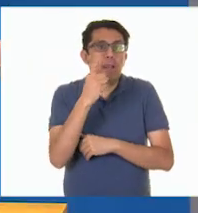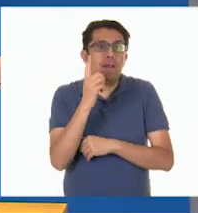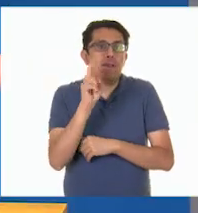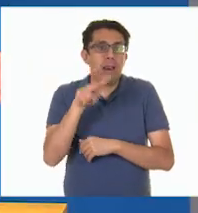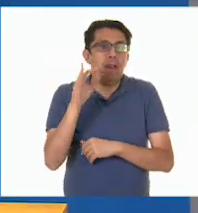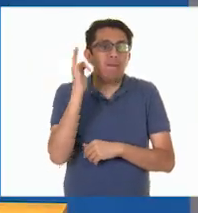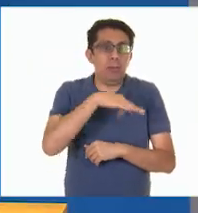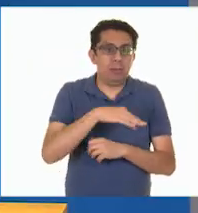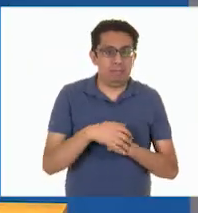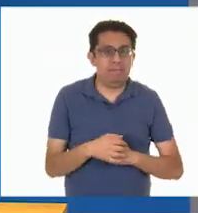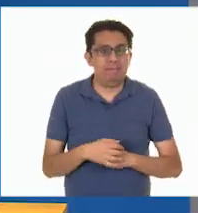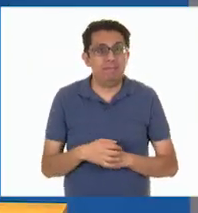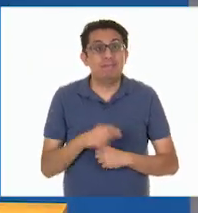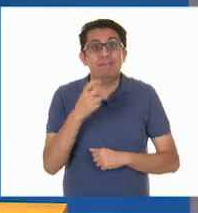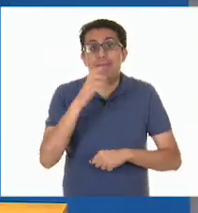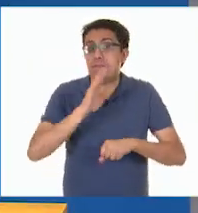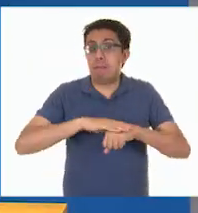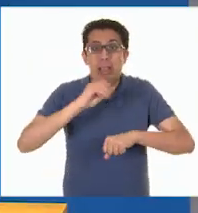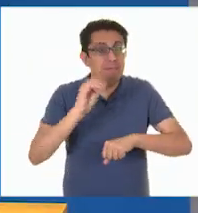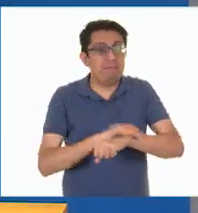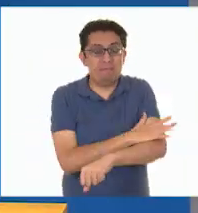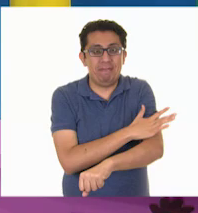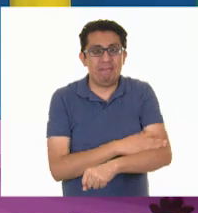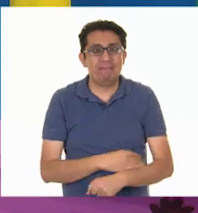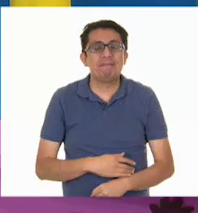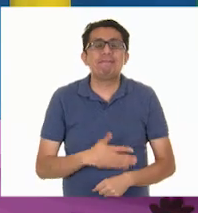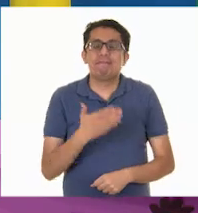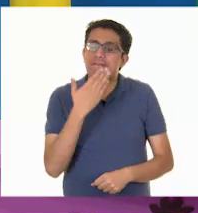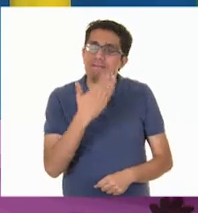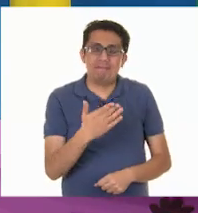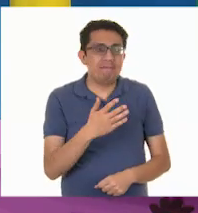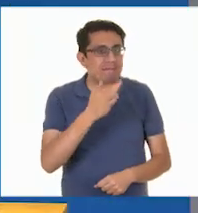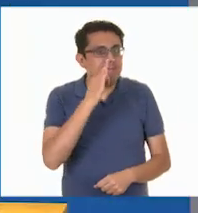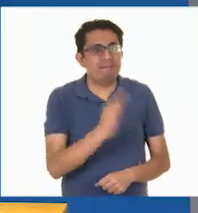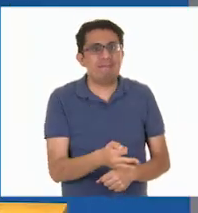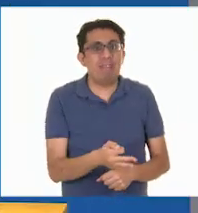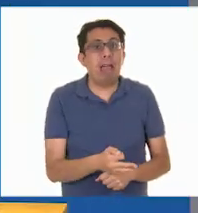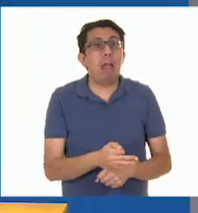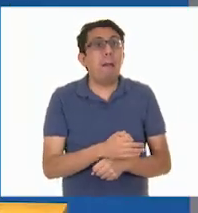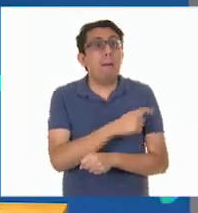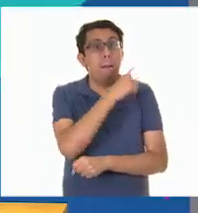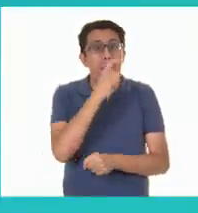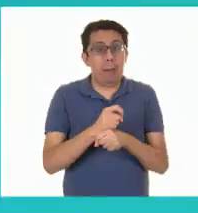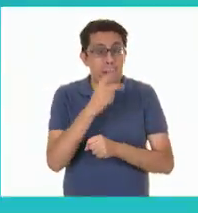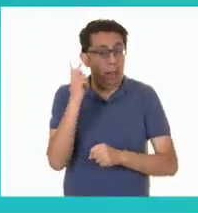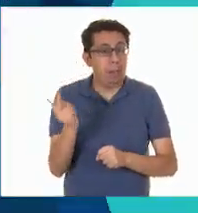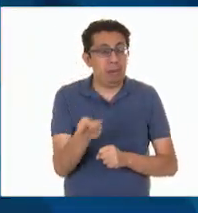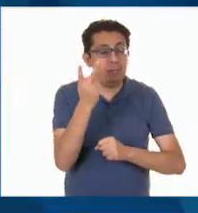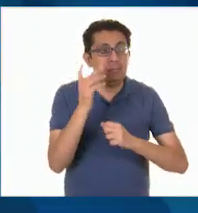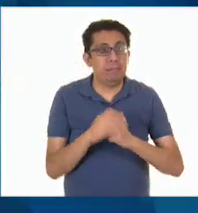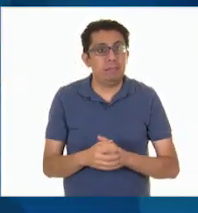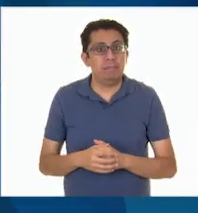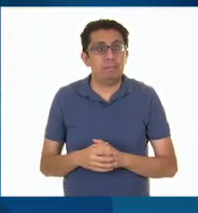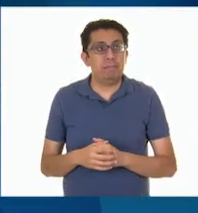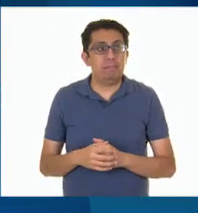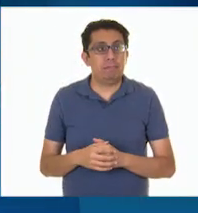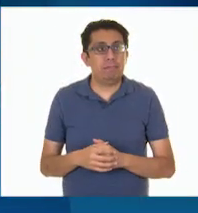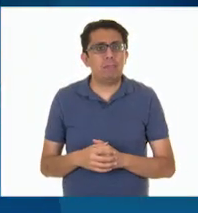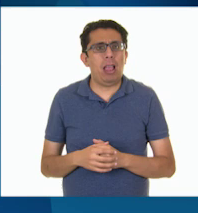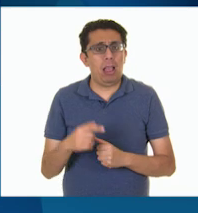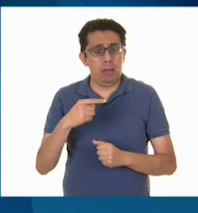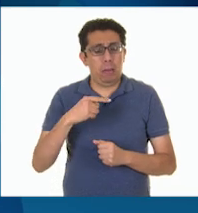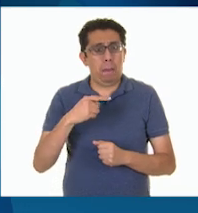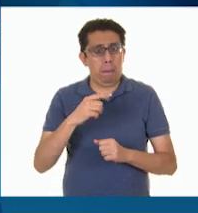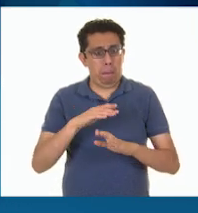para darle más emoción, Juan Carlos. Ok, está bien, maestra. Ok, vamos a ir a la primera pregunta. La reparación